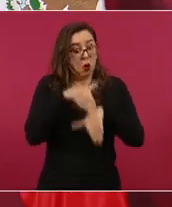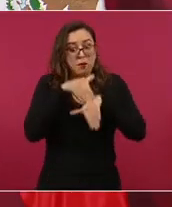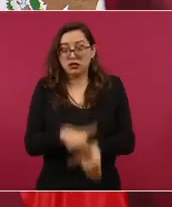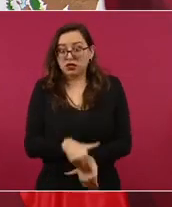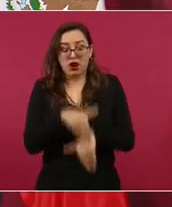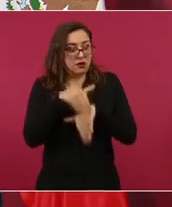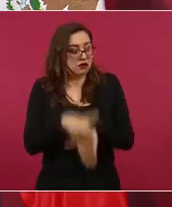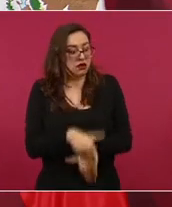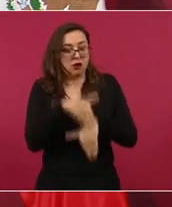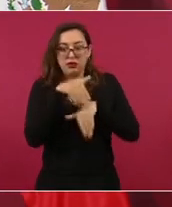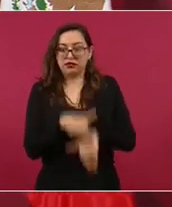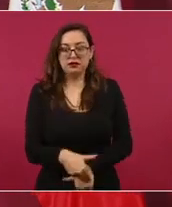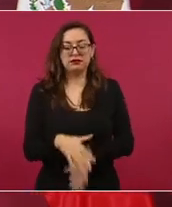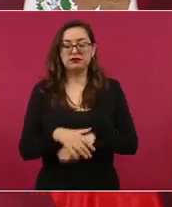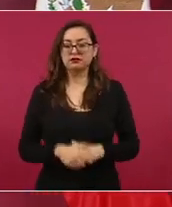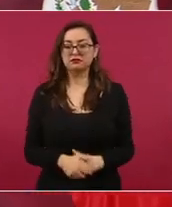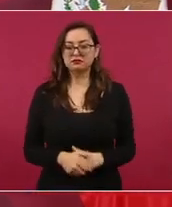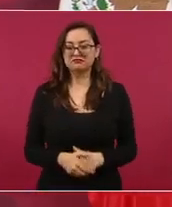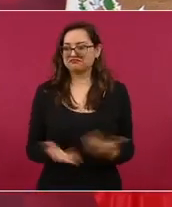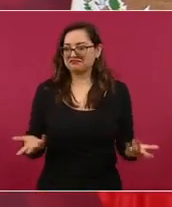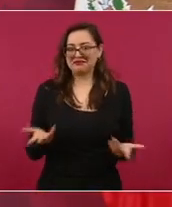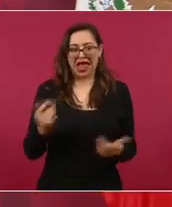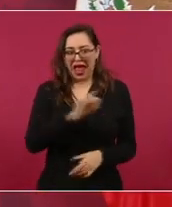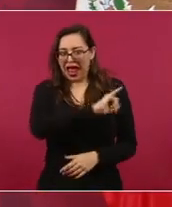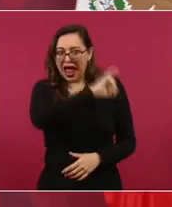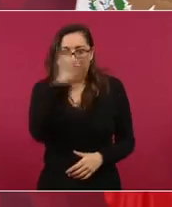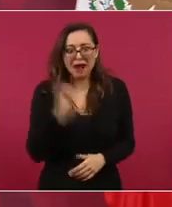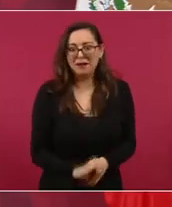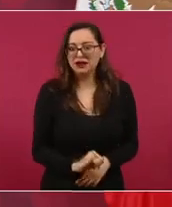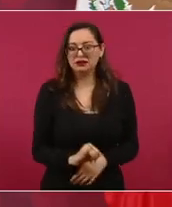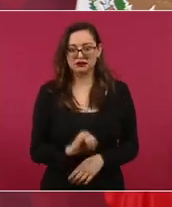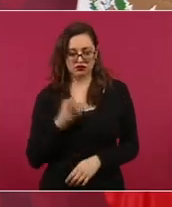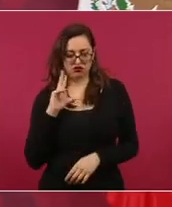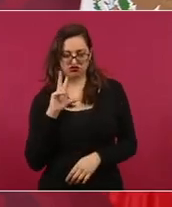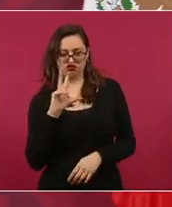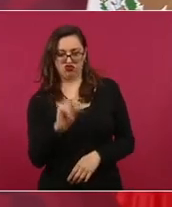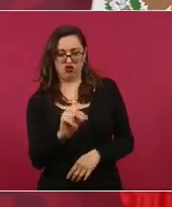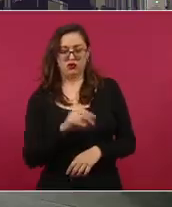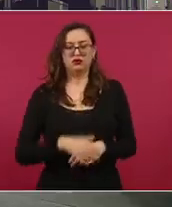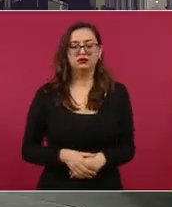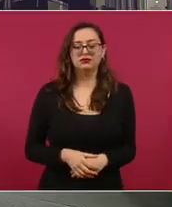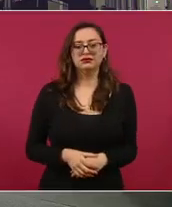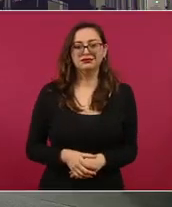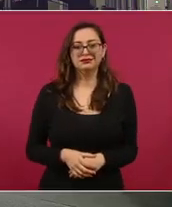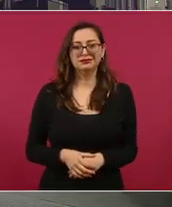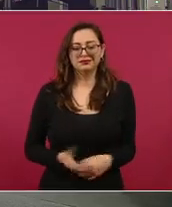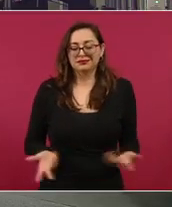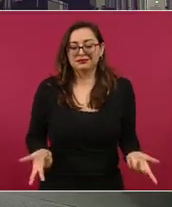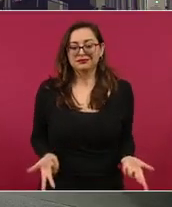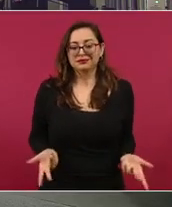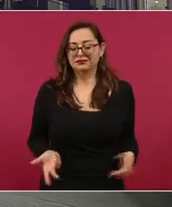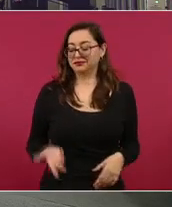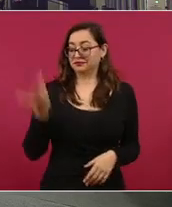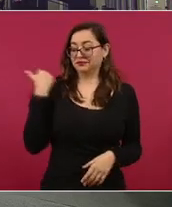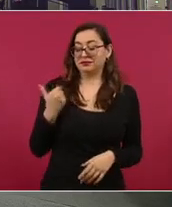¿Cómo le hicieron para las llamadas reformas estructurales?